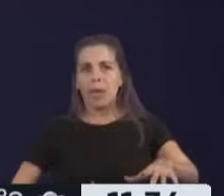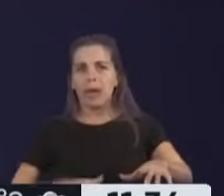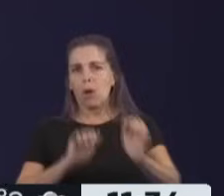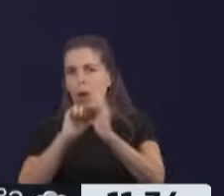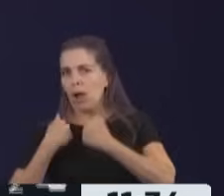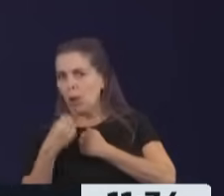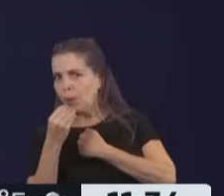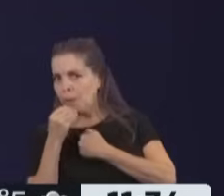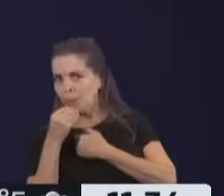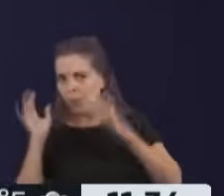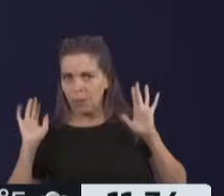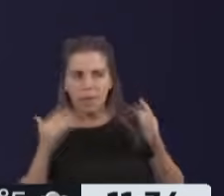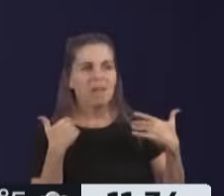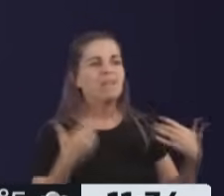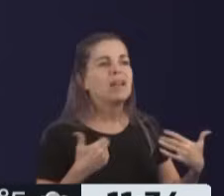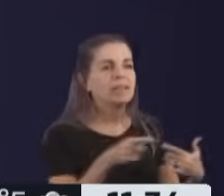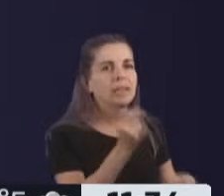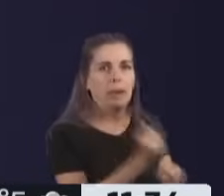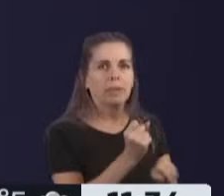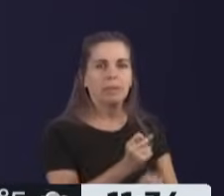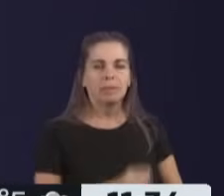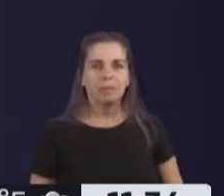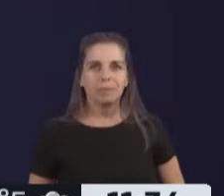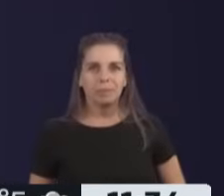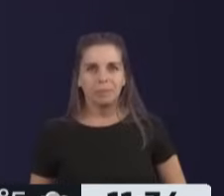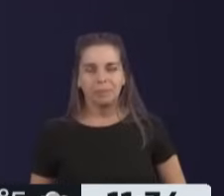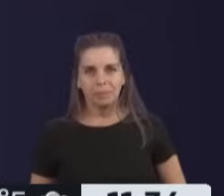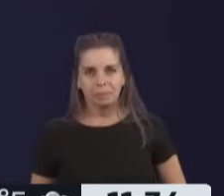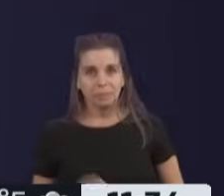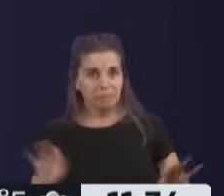trabajaste. Bien, felicitaciones. ¿Listo, no? Sí.